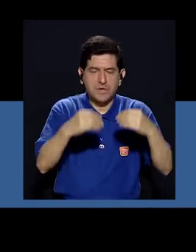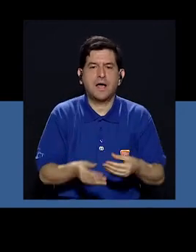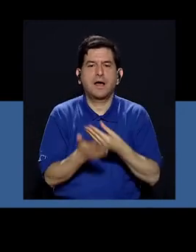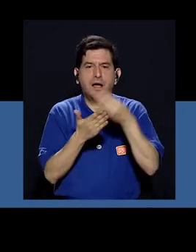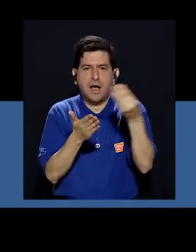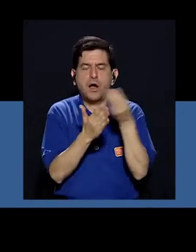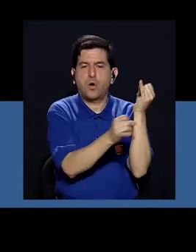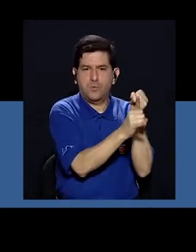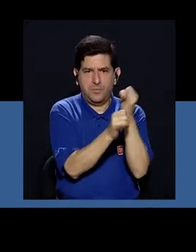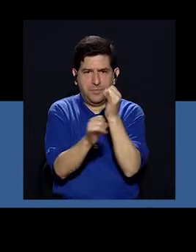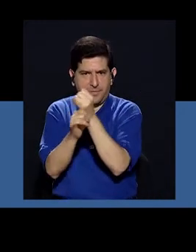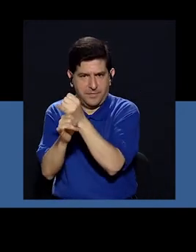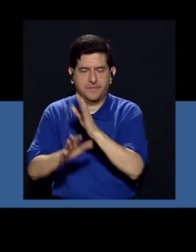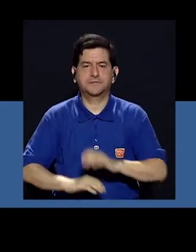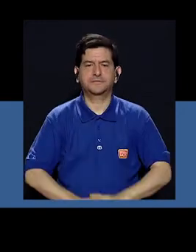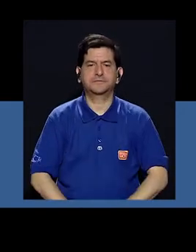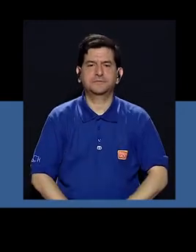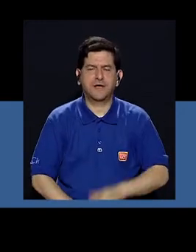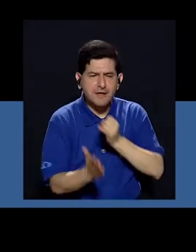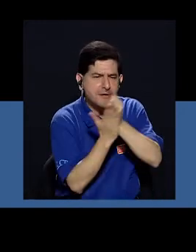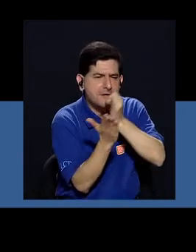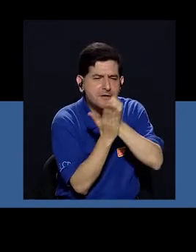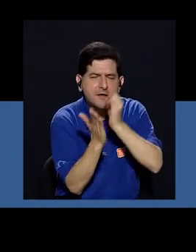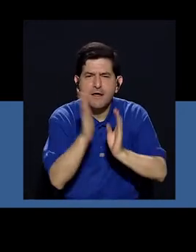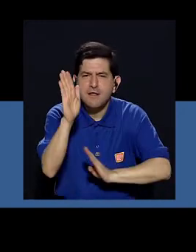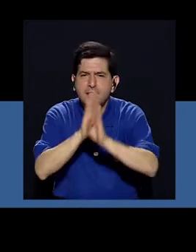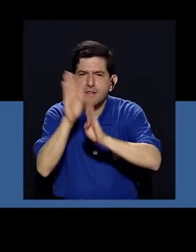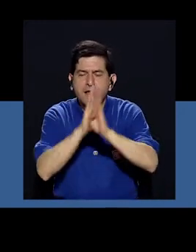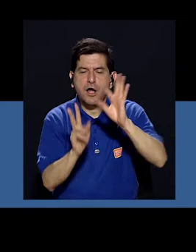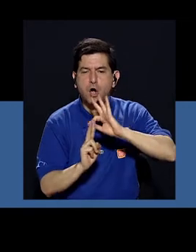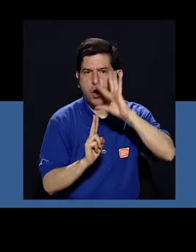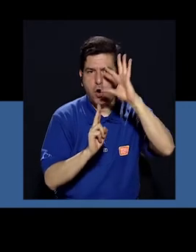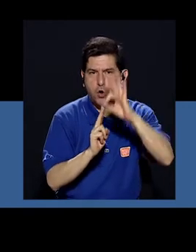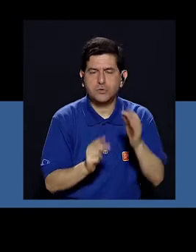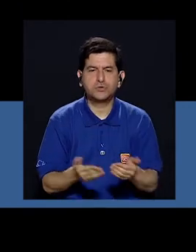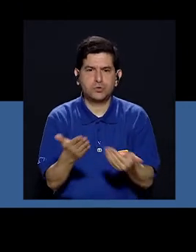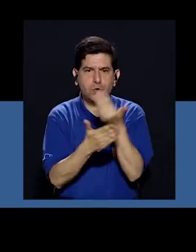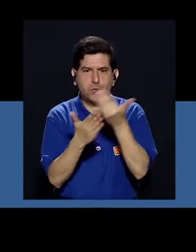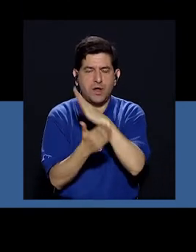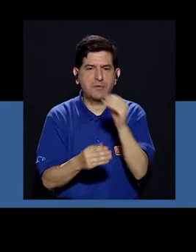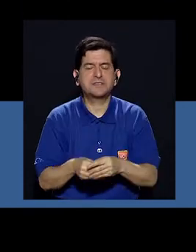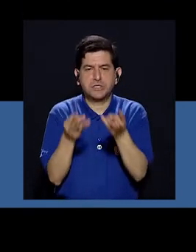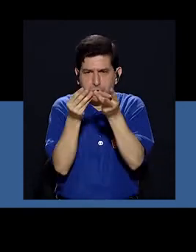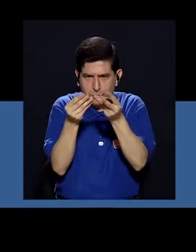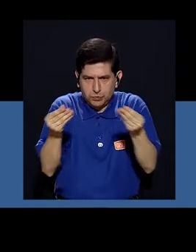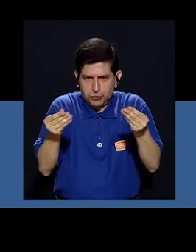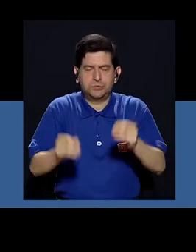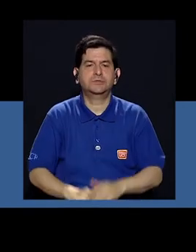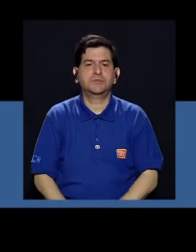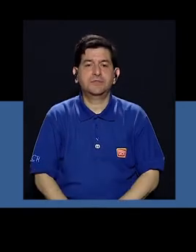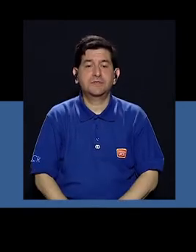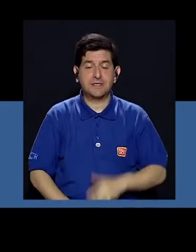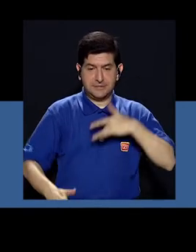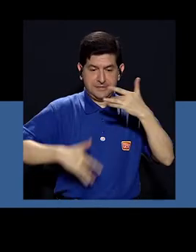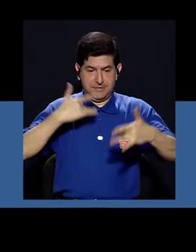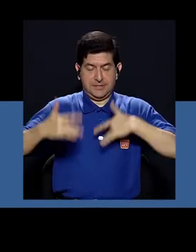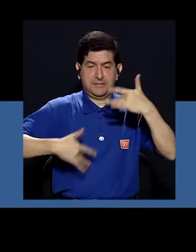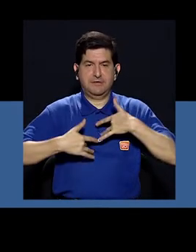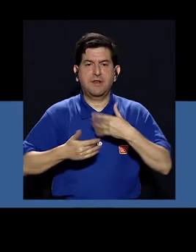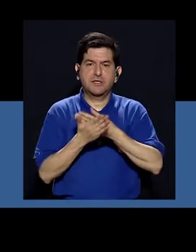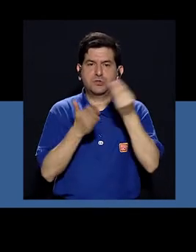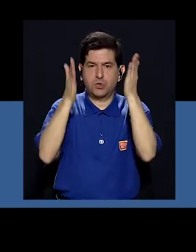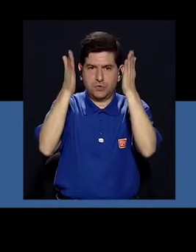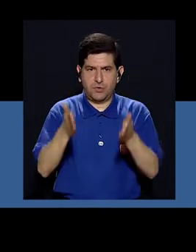en las compras institucionales, investigación y desarrollo de alternativas renovables y compostables, sensibilización